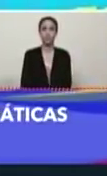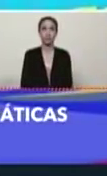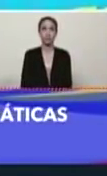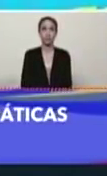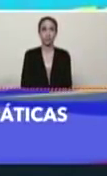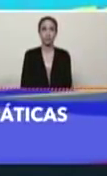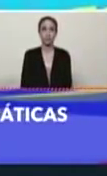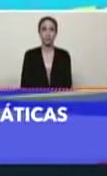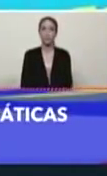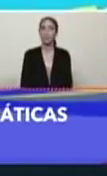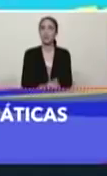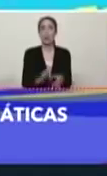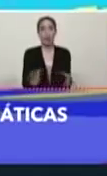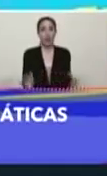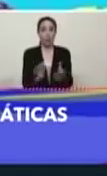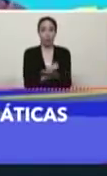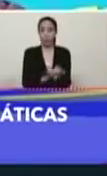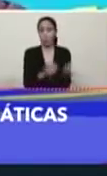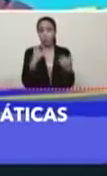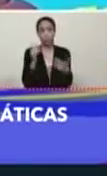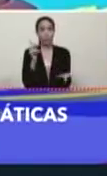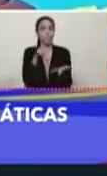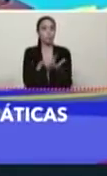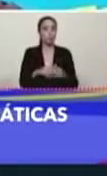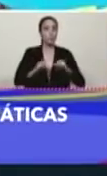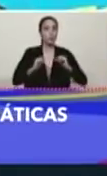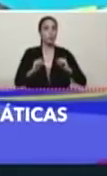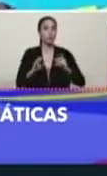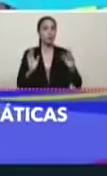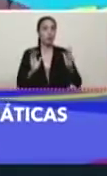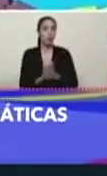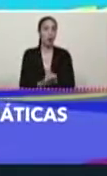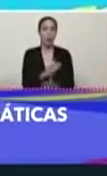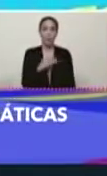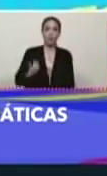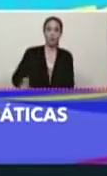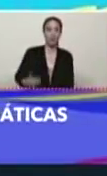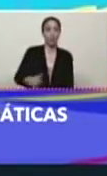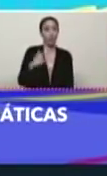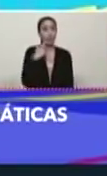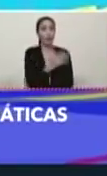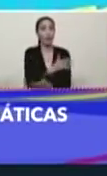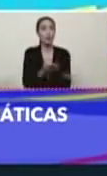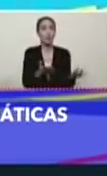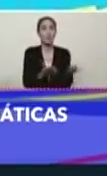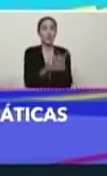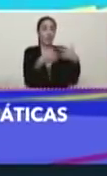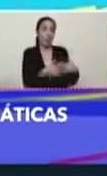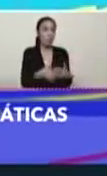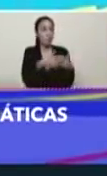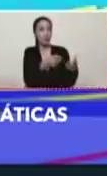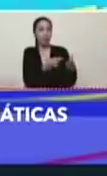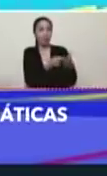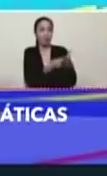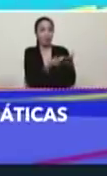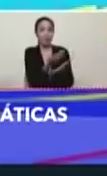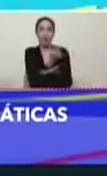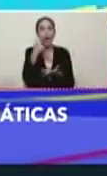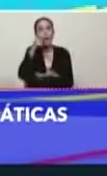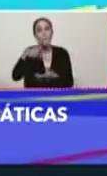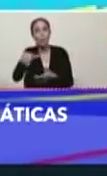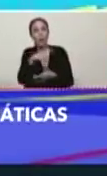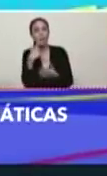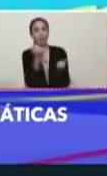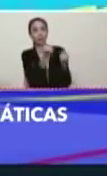Inmediatamente llega, se quitan las máscaras, comienzan a gobernar para la oligarquía y contra el pueblo, y los pueblos empiezan a rechazarlo.